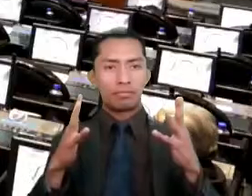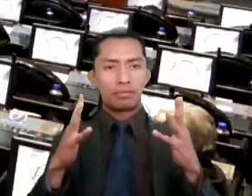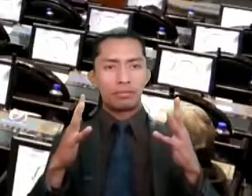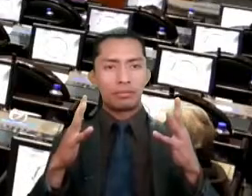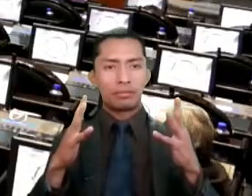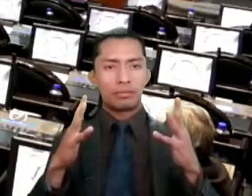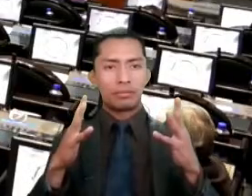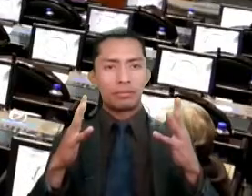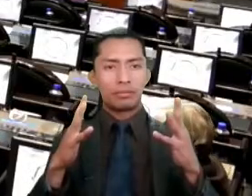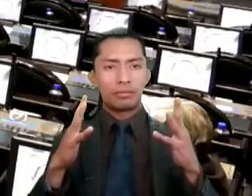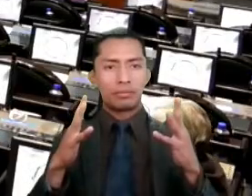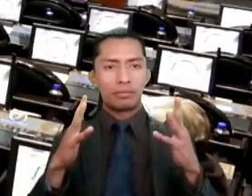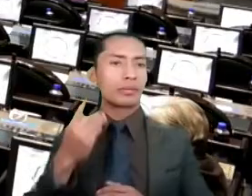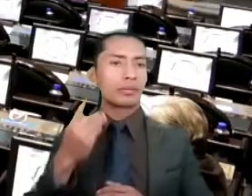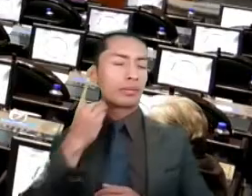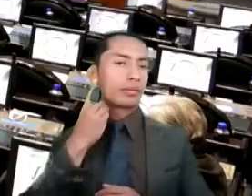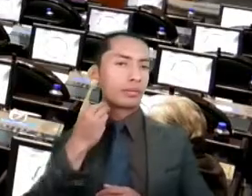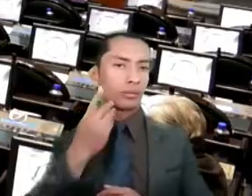Diputado Vargas.